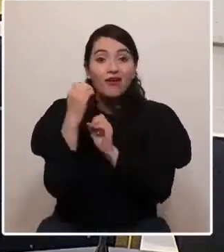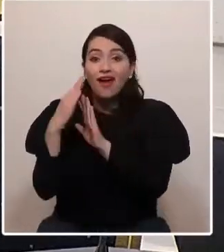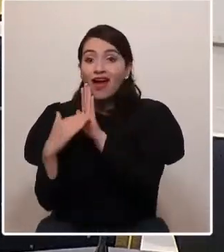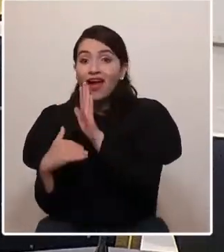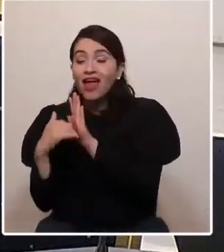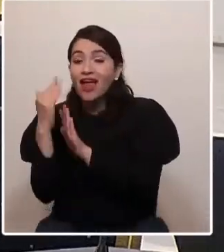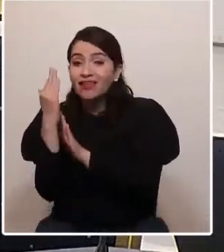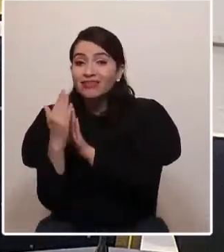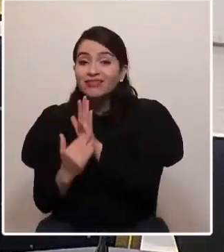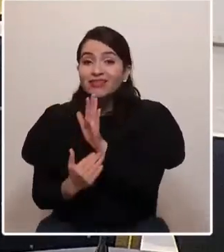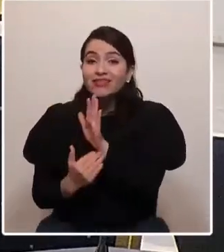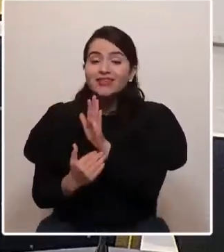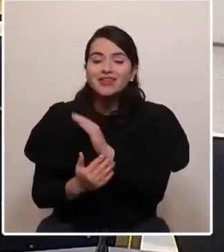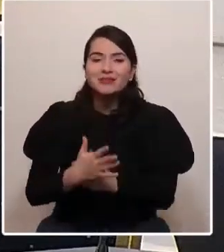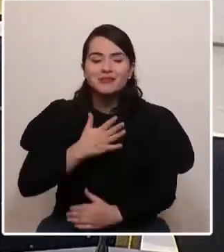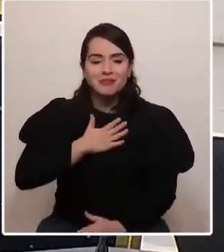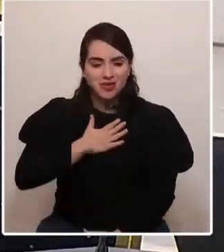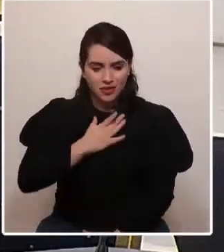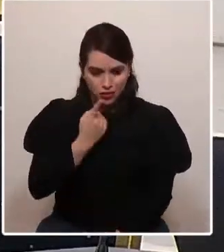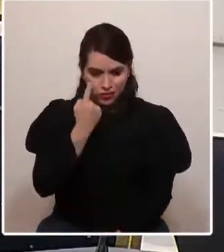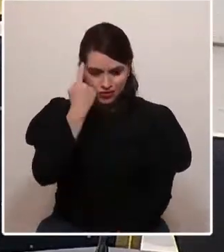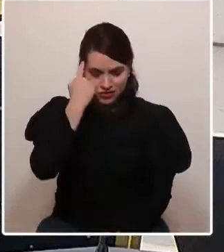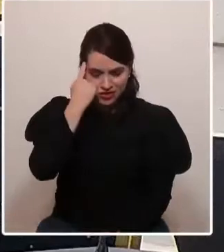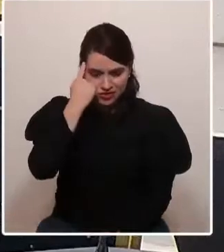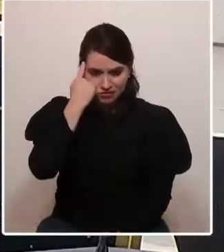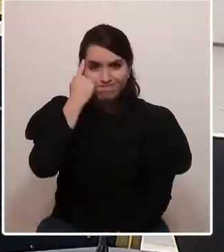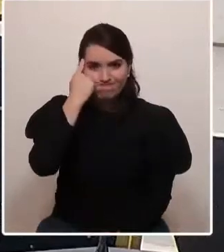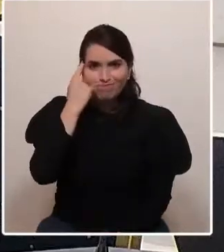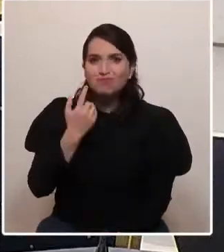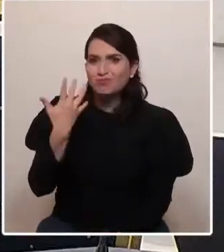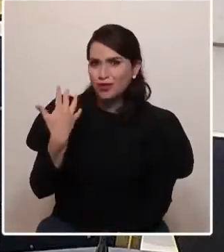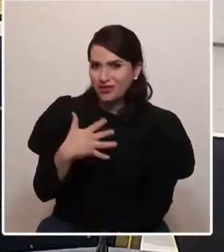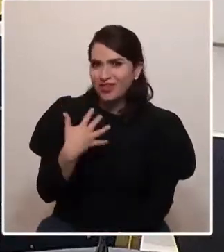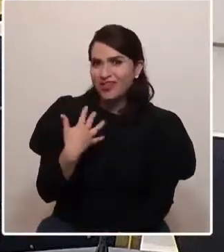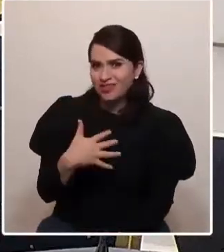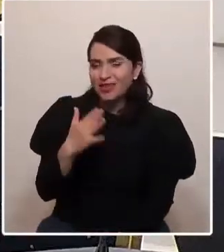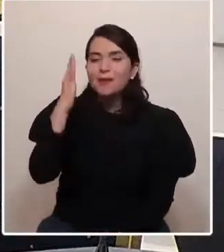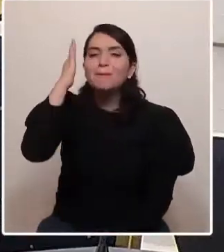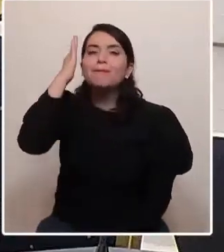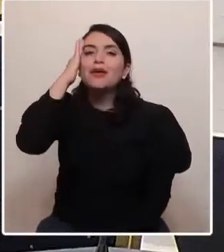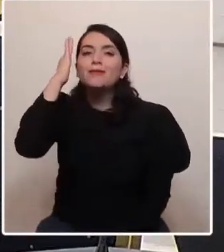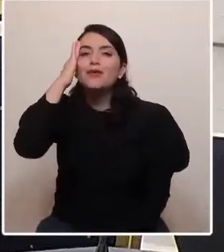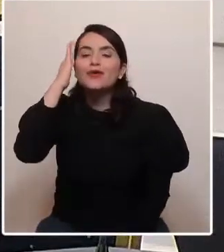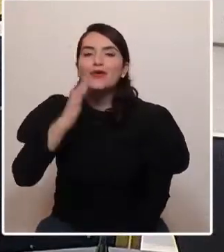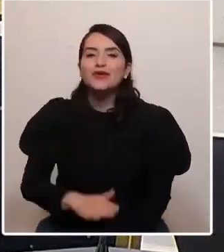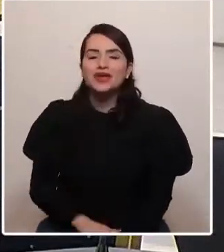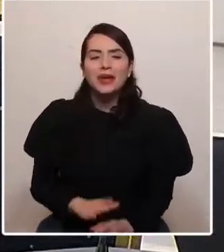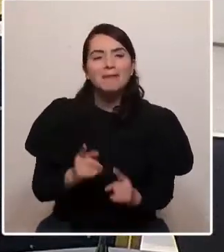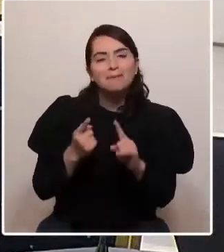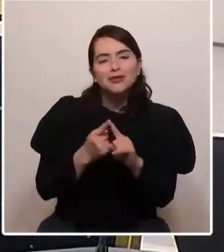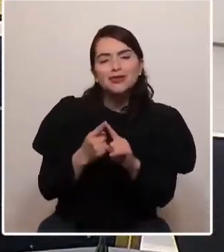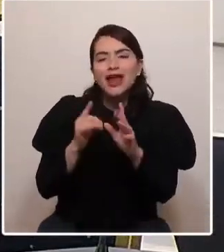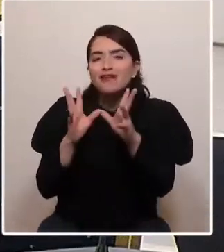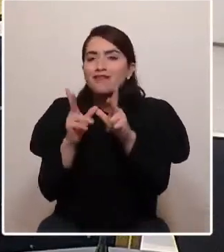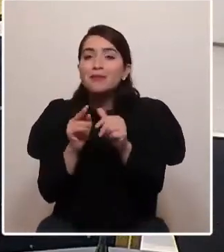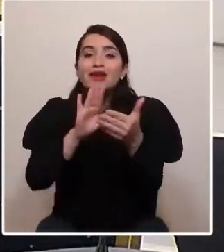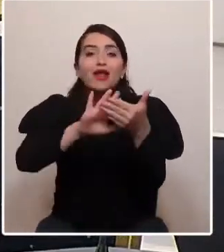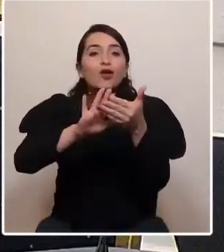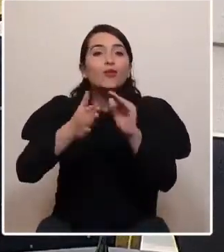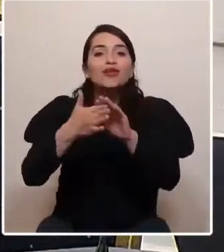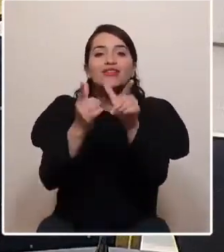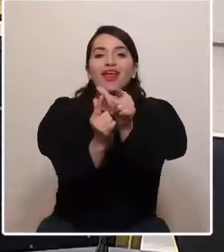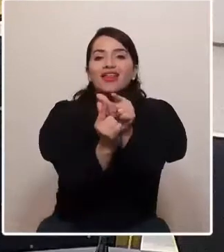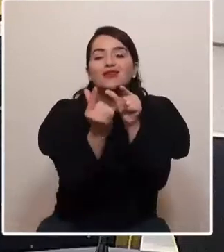ido instalando en mí la conciencia plena de la importancia del ejercicio de la memoria personal, familiar, comunitaria y